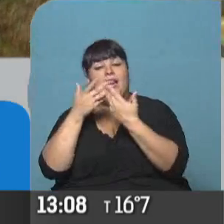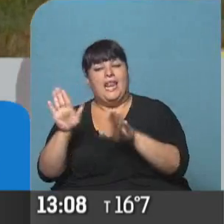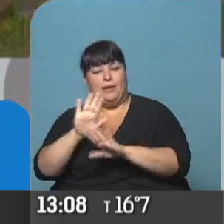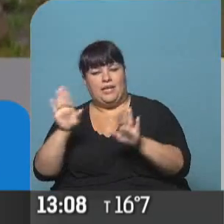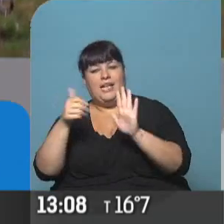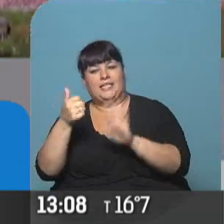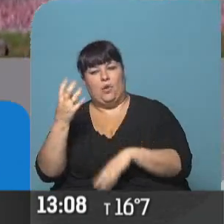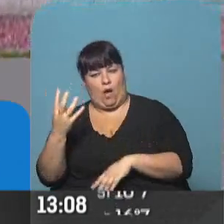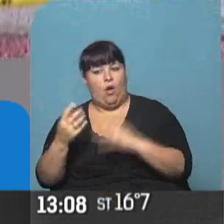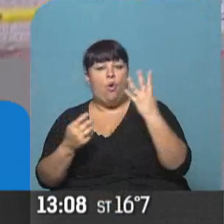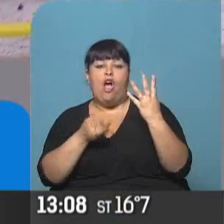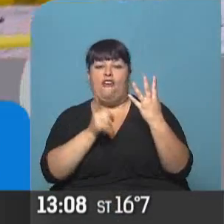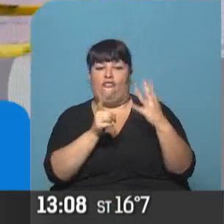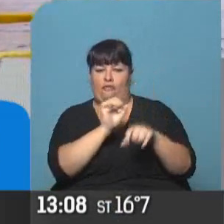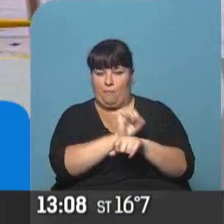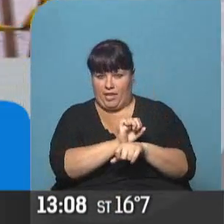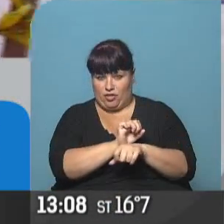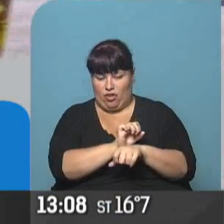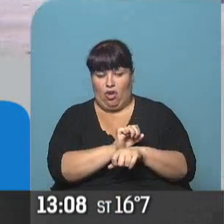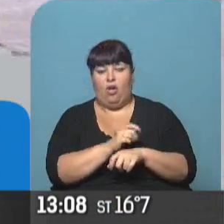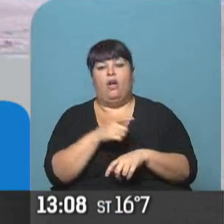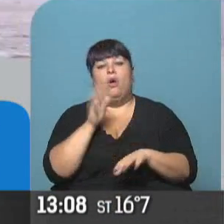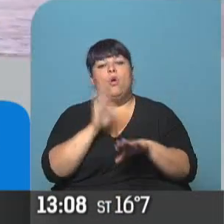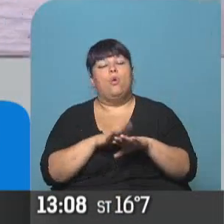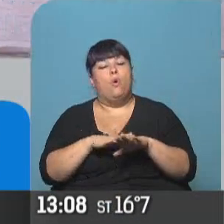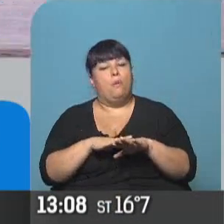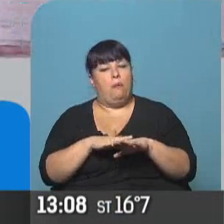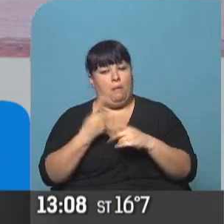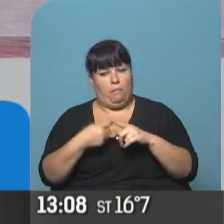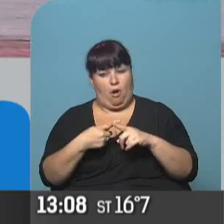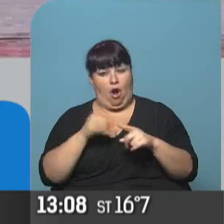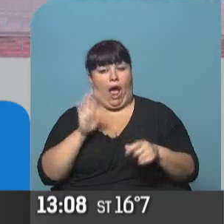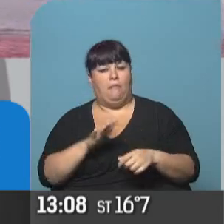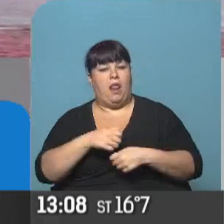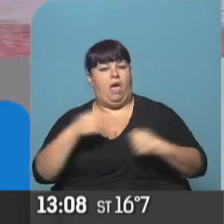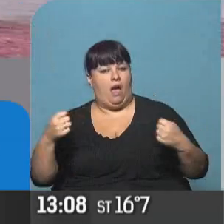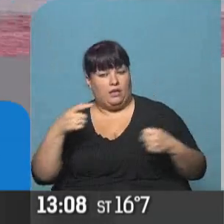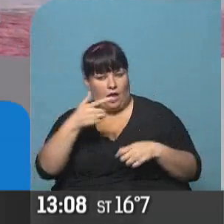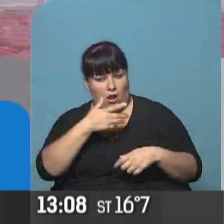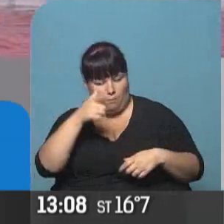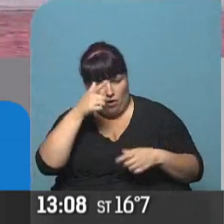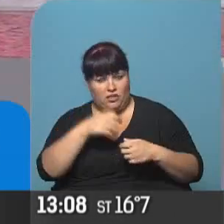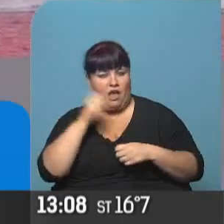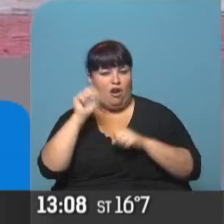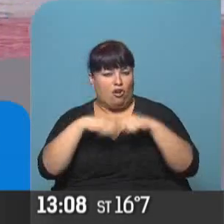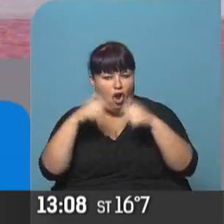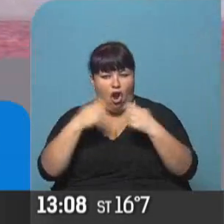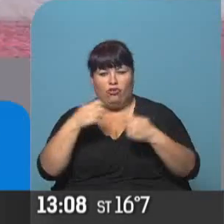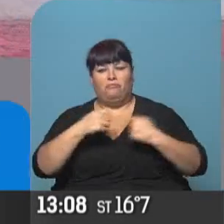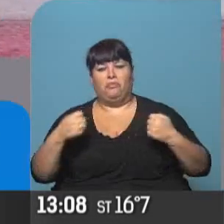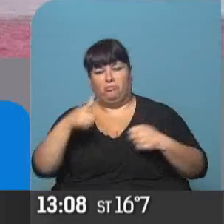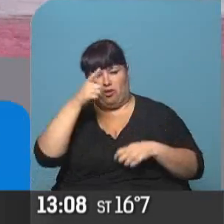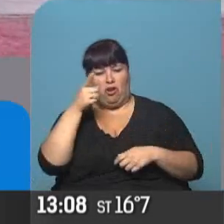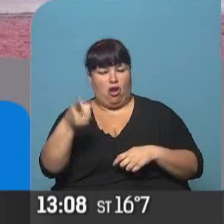ya 64. 4 permanecen detenidas, imputadas por los delitos de intimidación pública, daño y resistencia a la autoridad. Uno